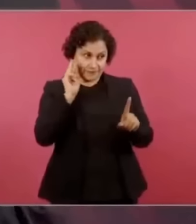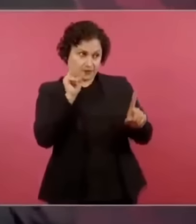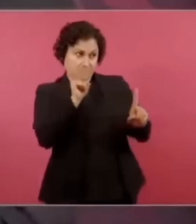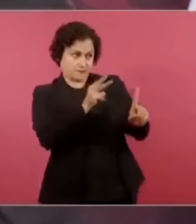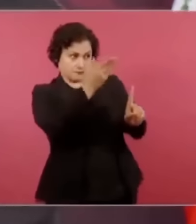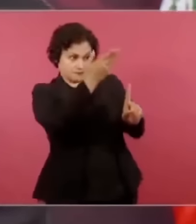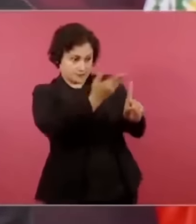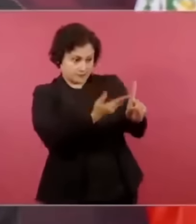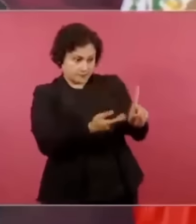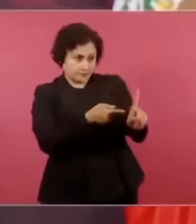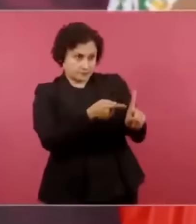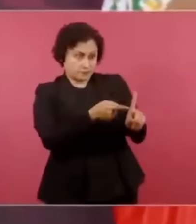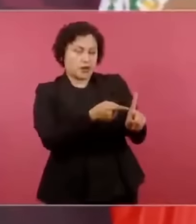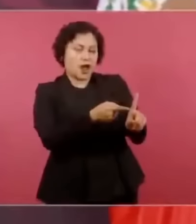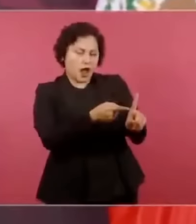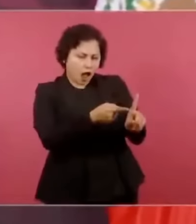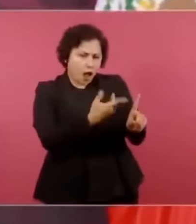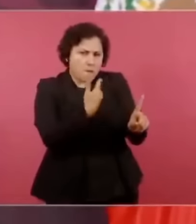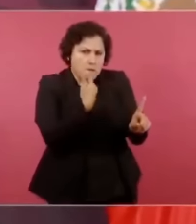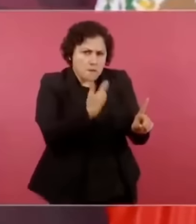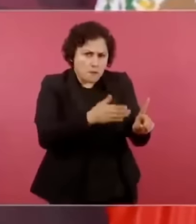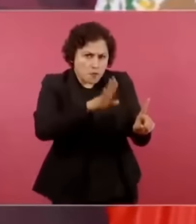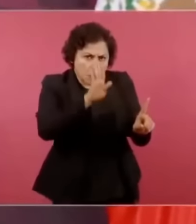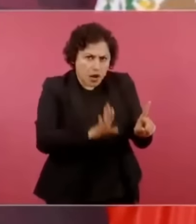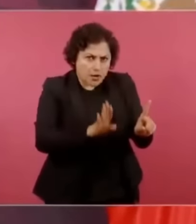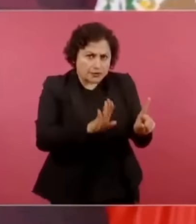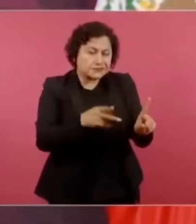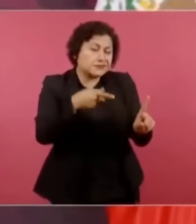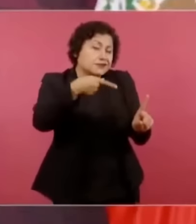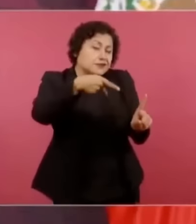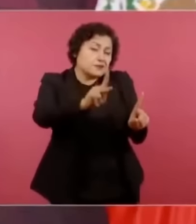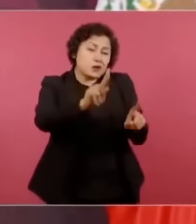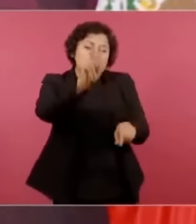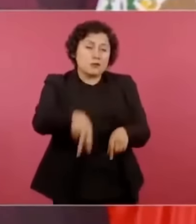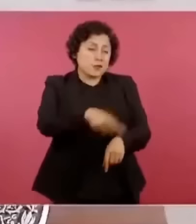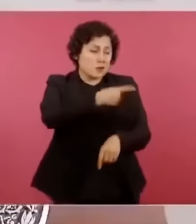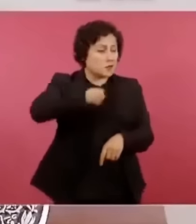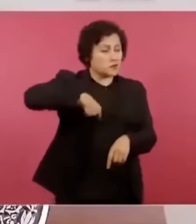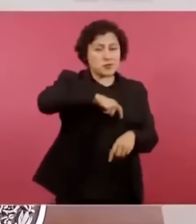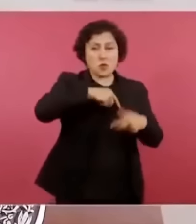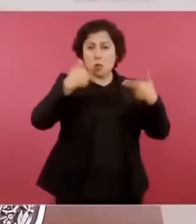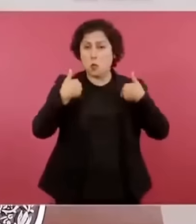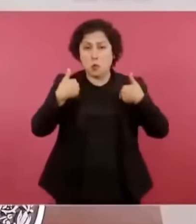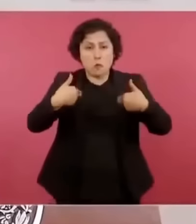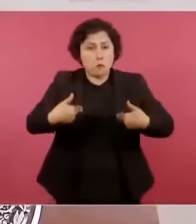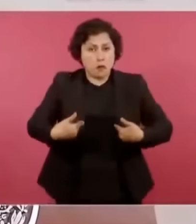somos seres humanos, cometemos errores. Entonces,